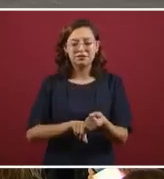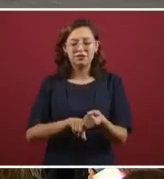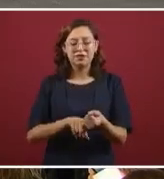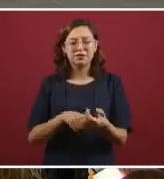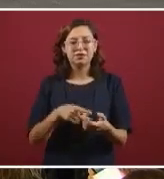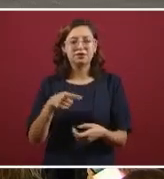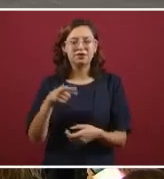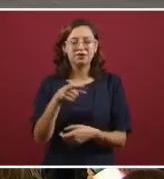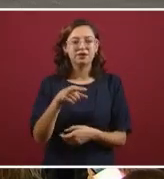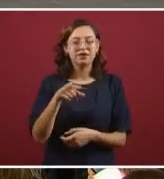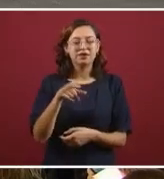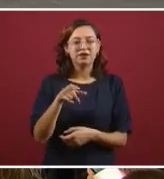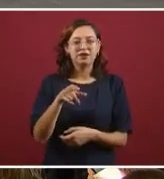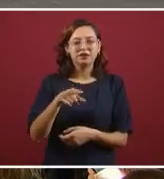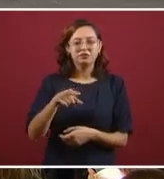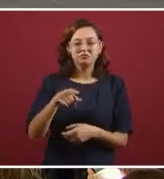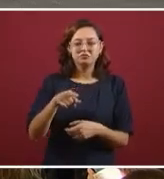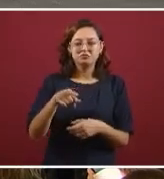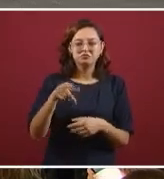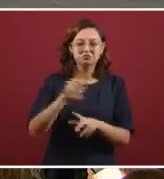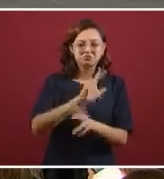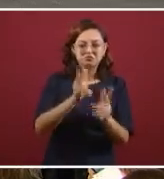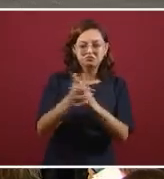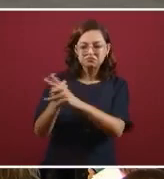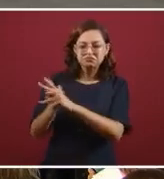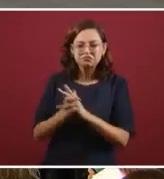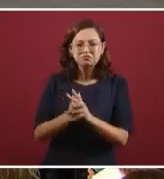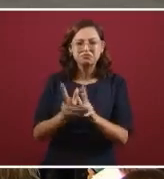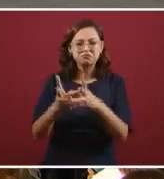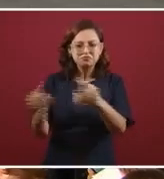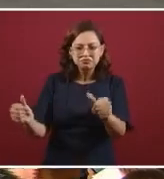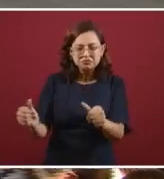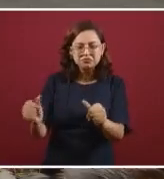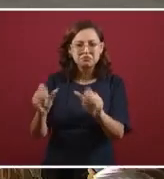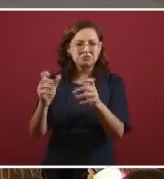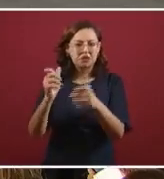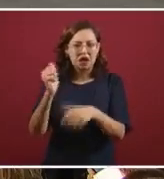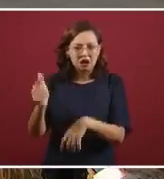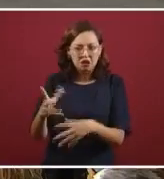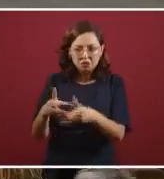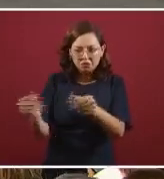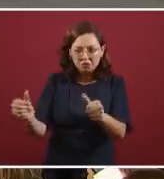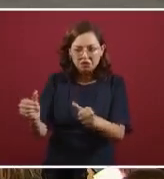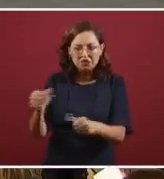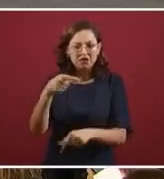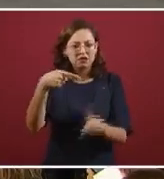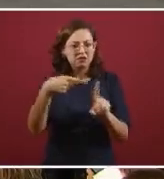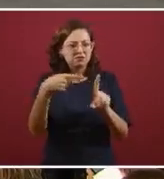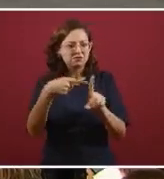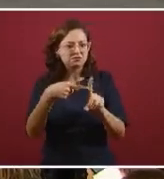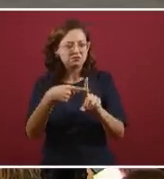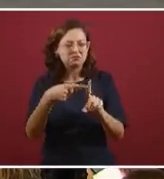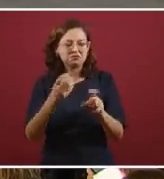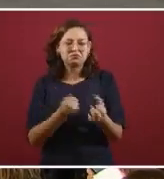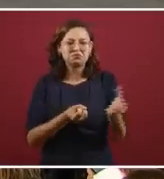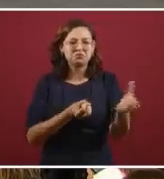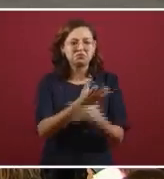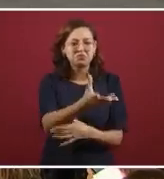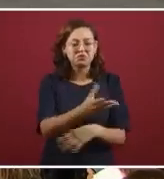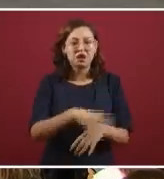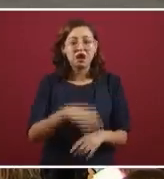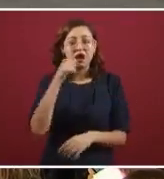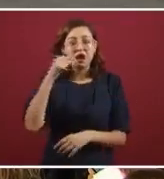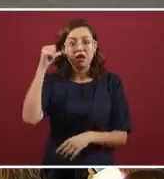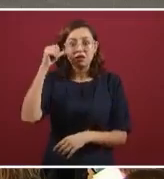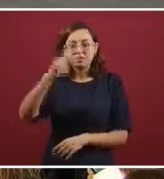que dejaron en libertad. Ayer que me preguntaron sobre este tema, dijimos